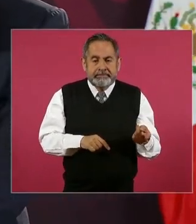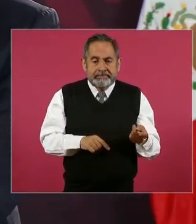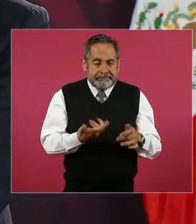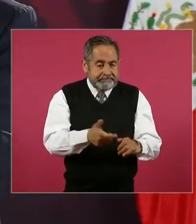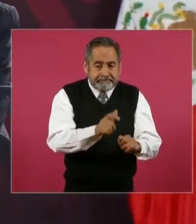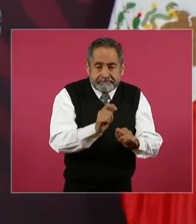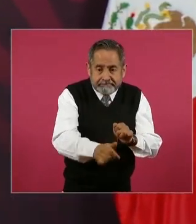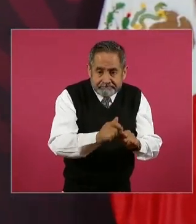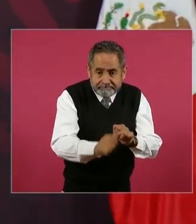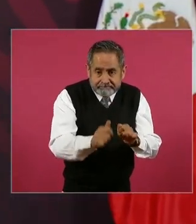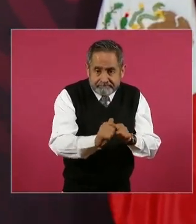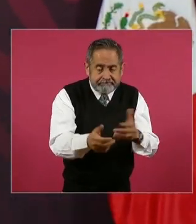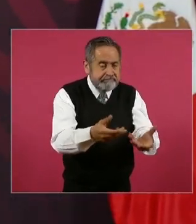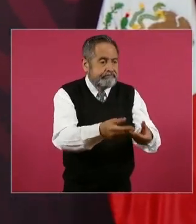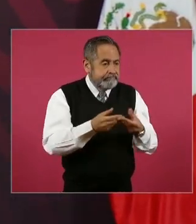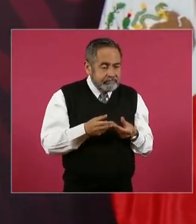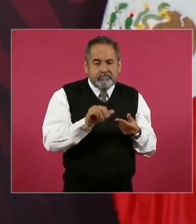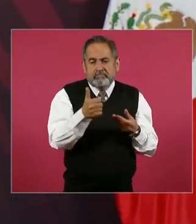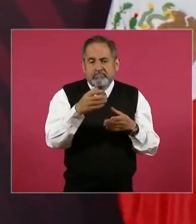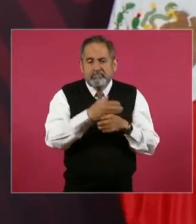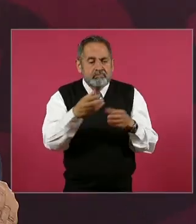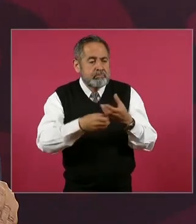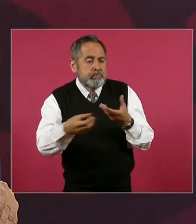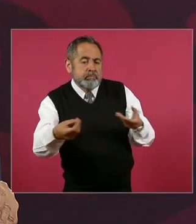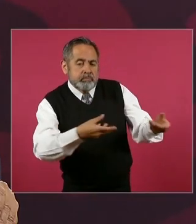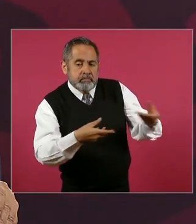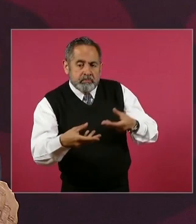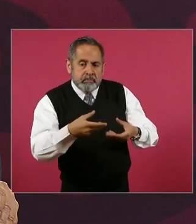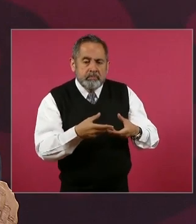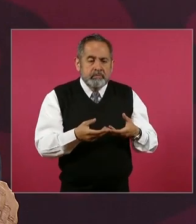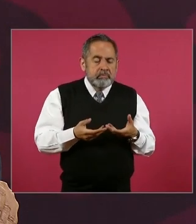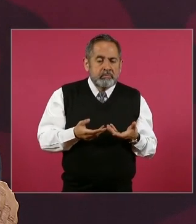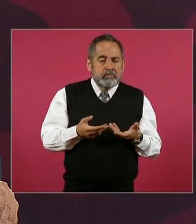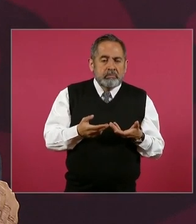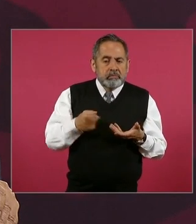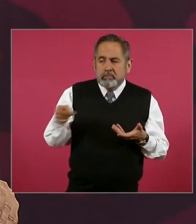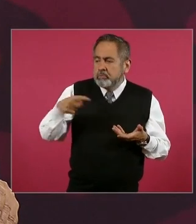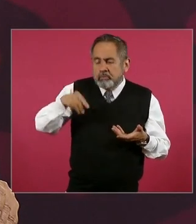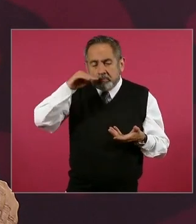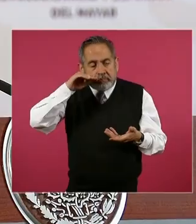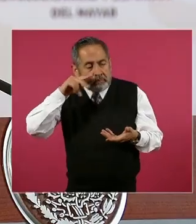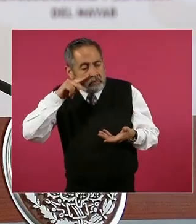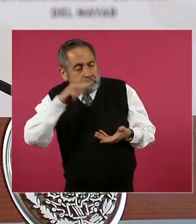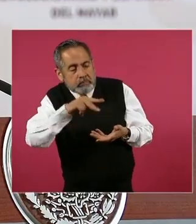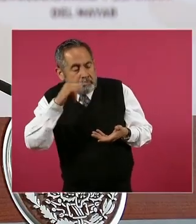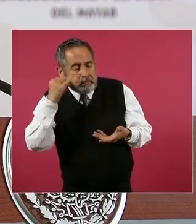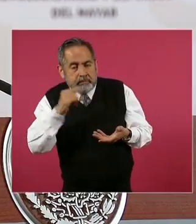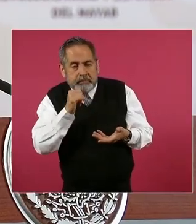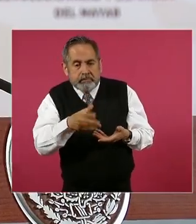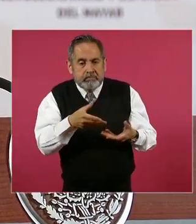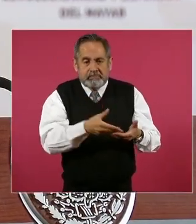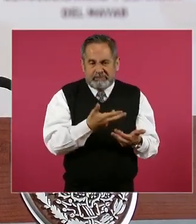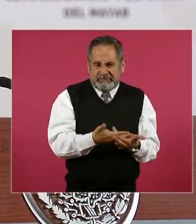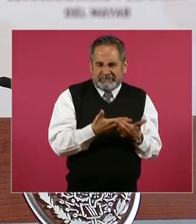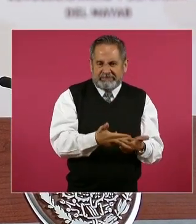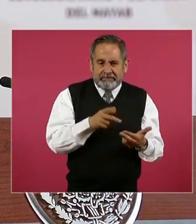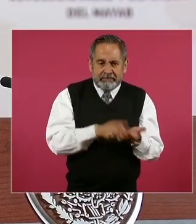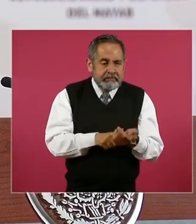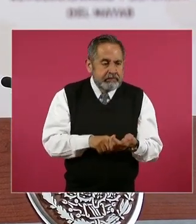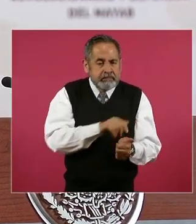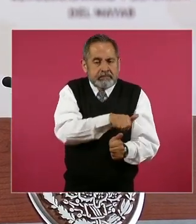efectivo y por otros medios y con